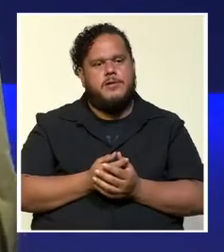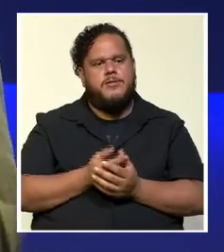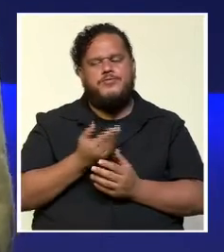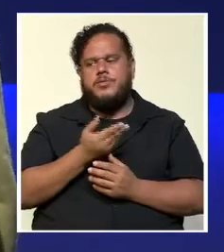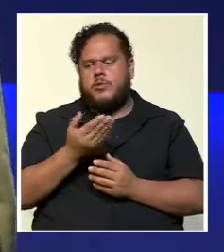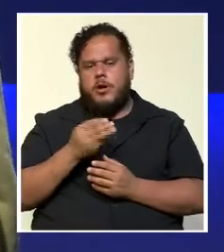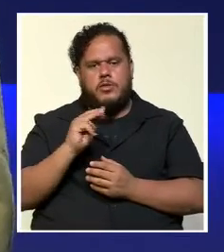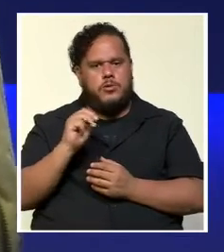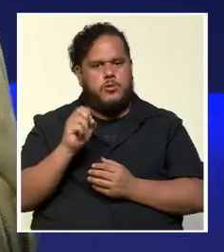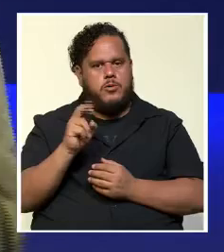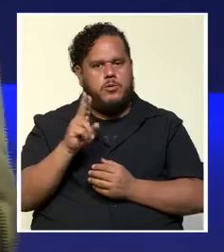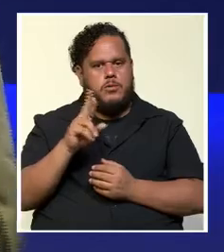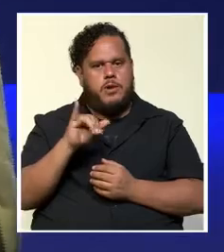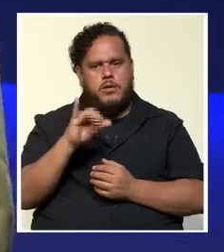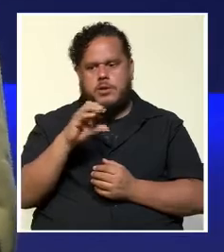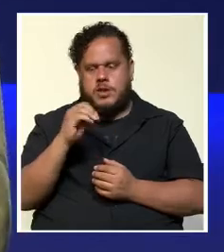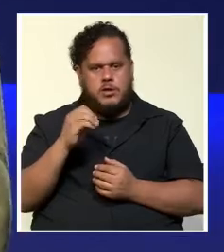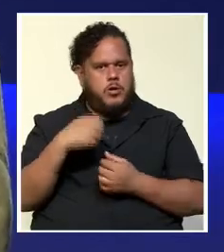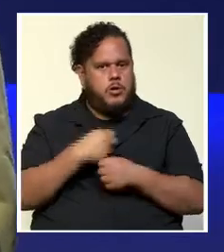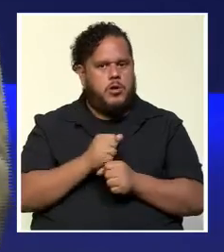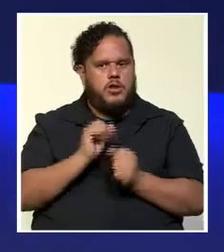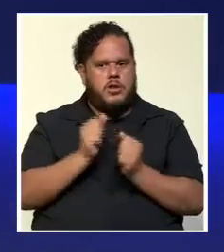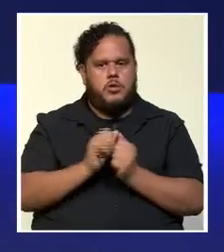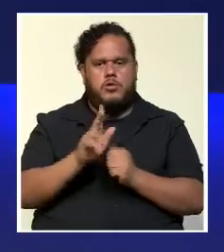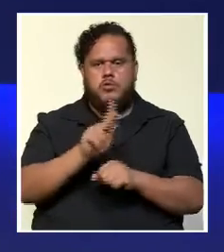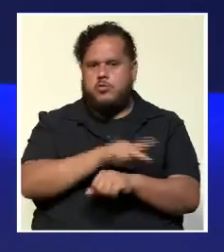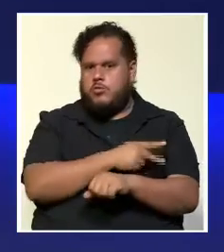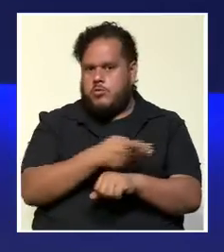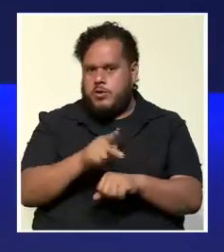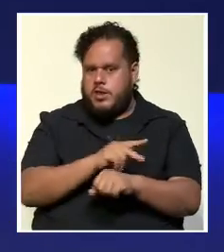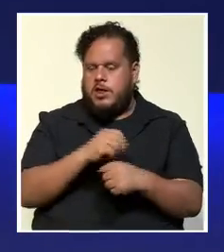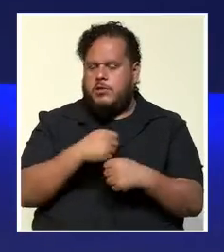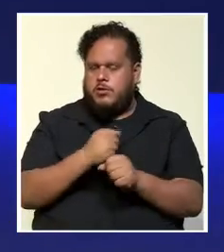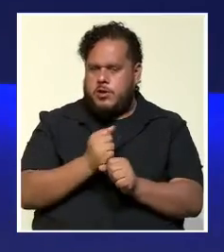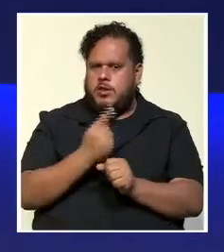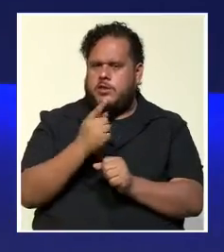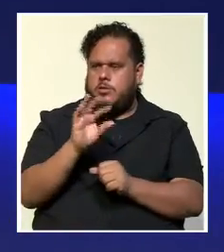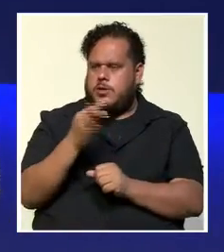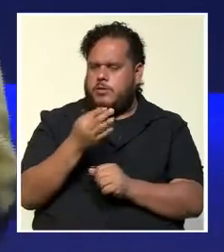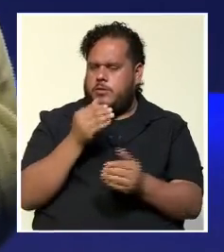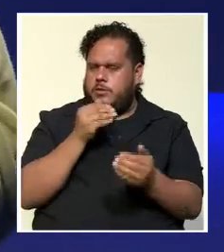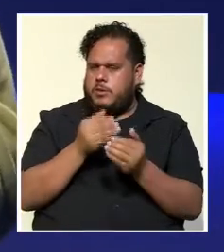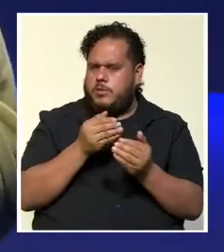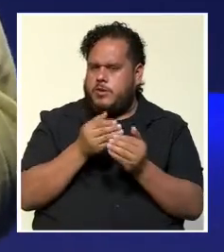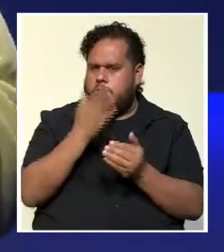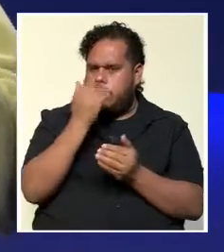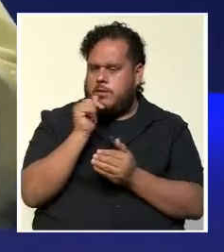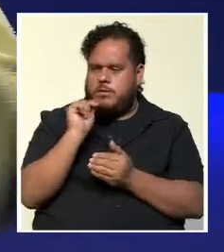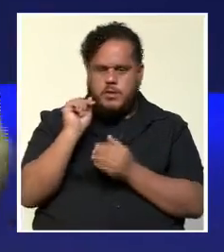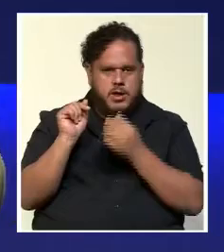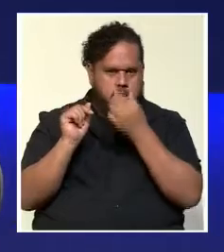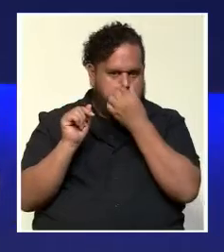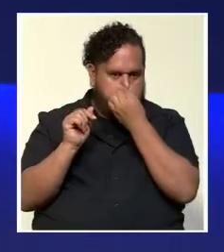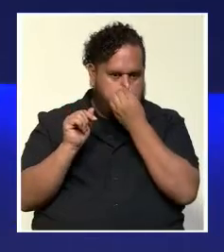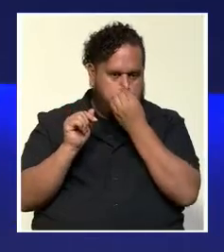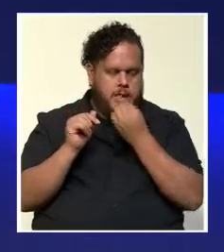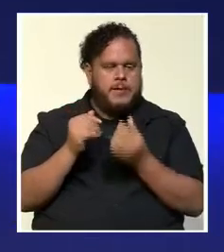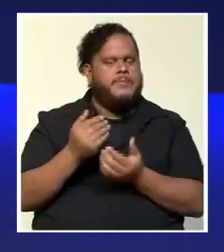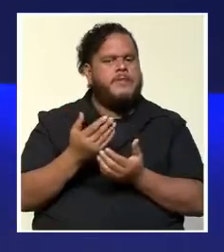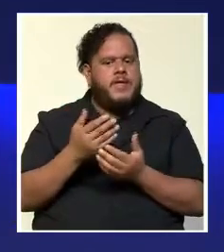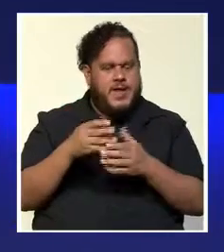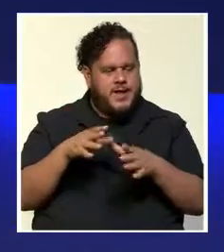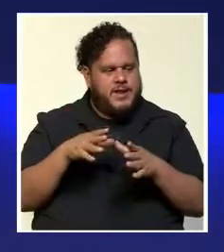Cuando Mauricio lo hace con su poesía, nos lo hace de una manera muy cercana, porque él se tomó el